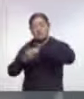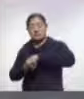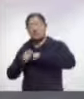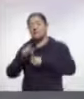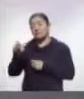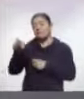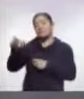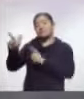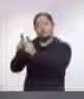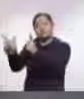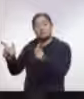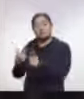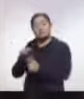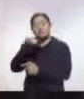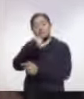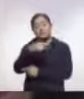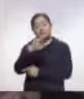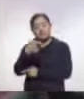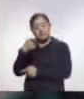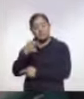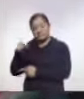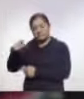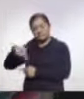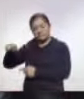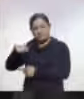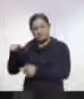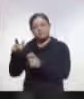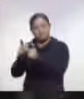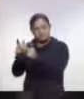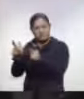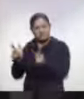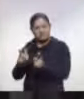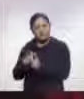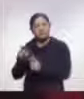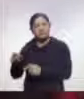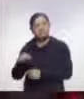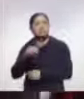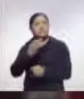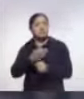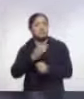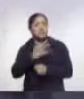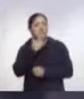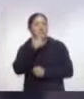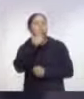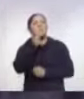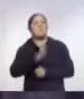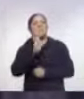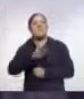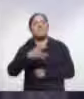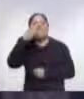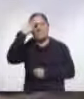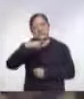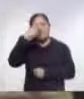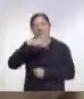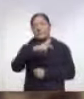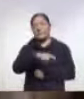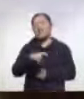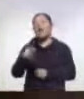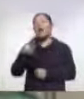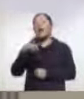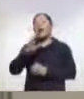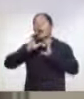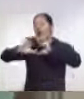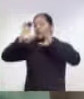el colectivo nacional MX. En esta ocasión, podrán apreciar una versión mexicana de la canción más conocida de